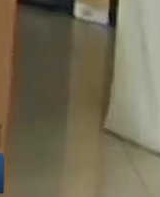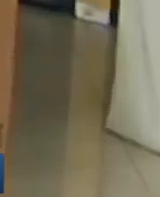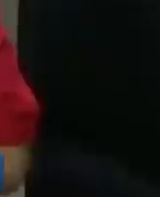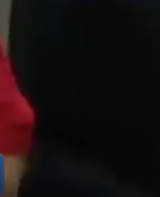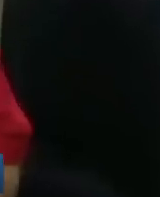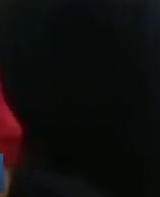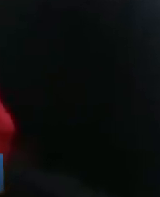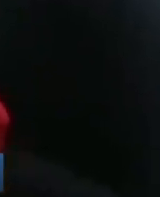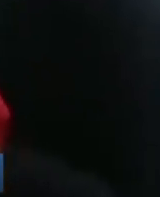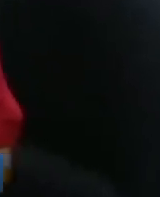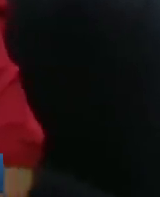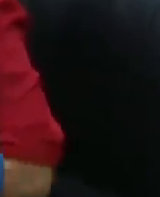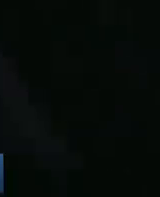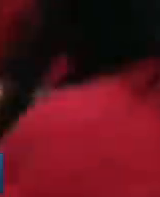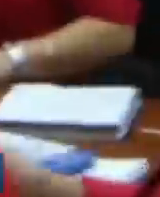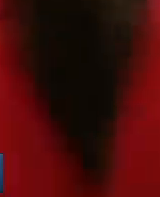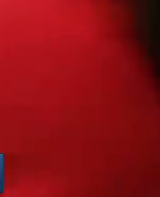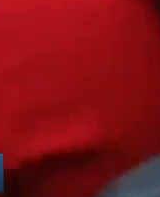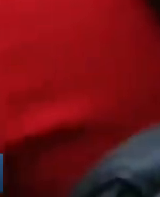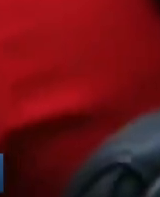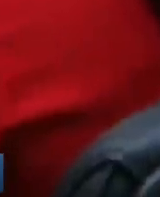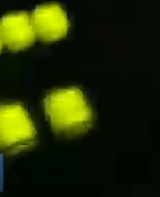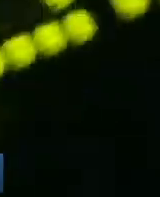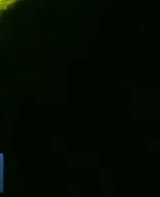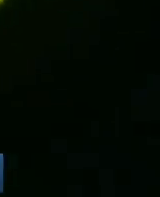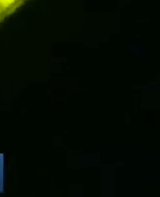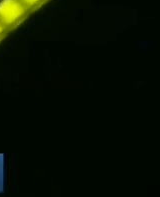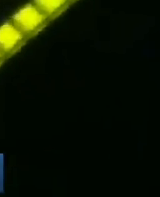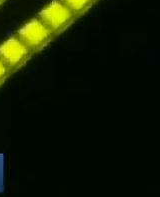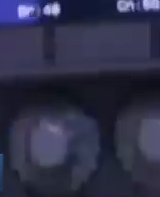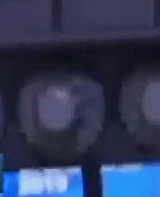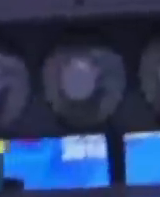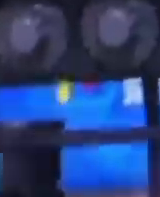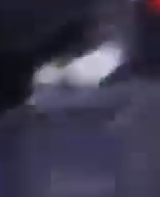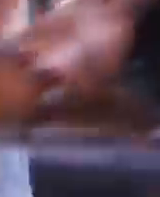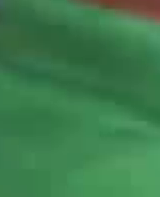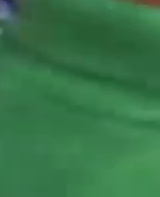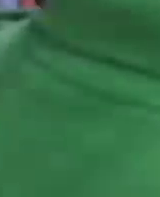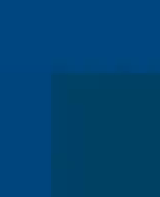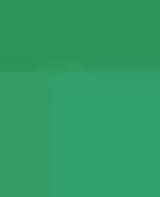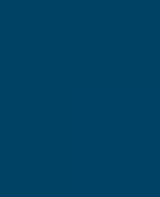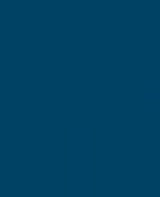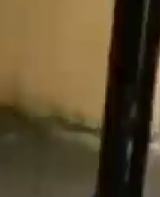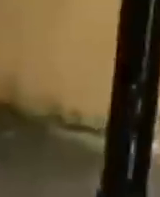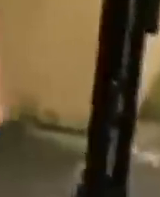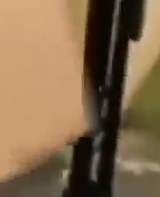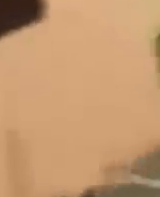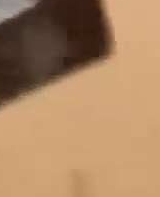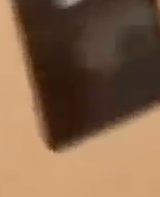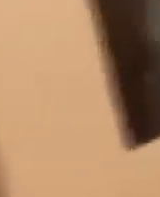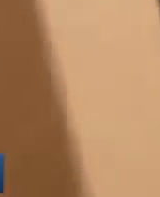La noticia empezará la jornada desde las 6:30 de la mañana para informar a todo el país.